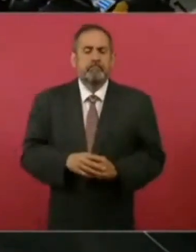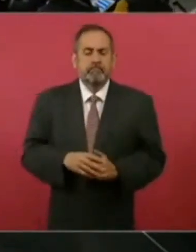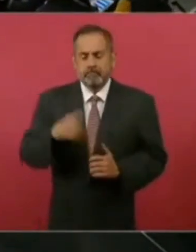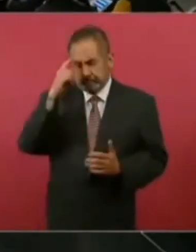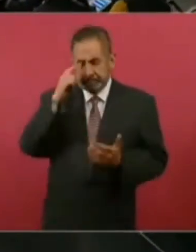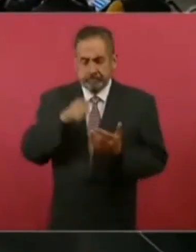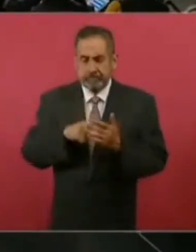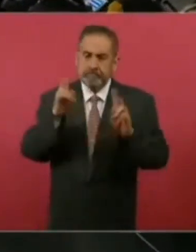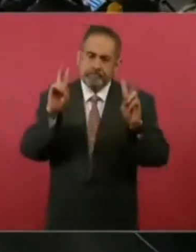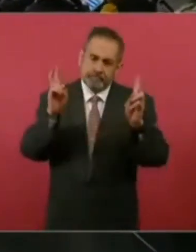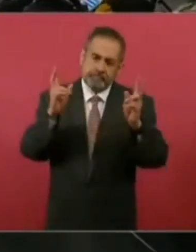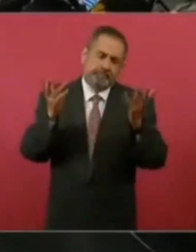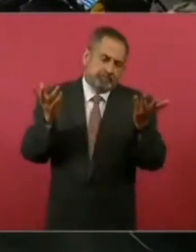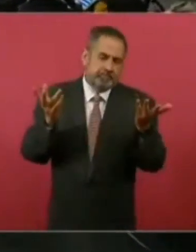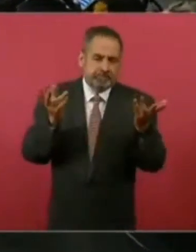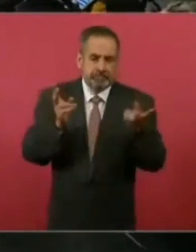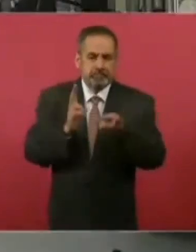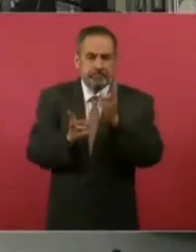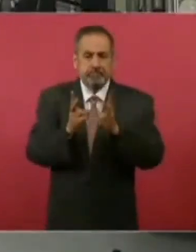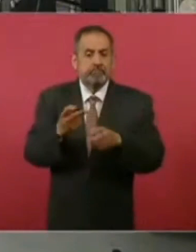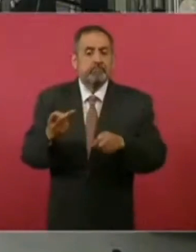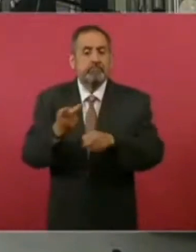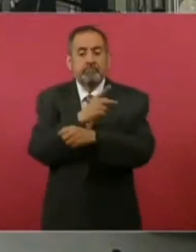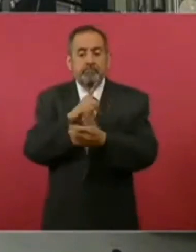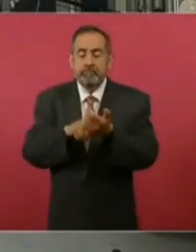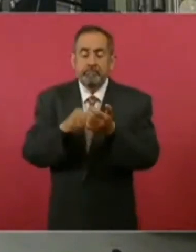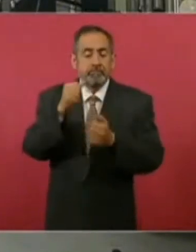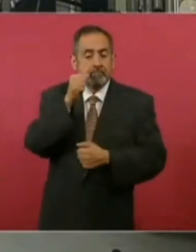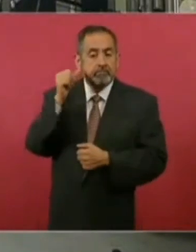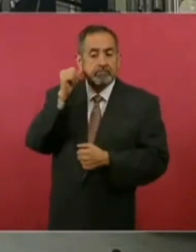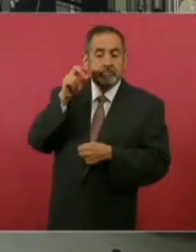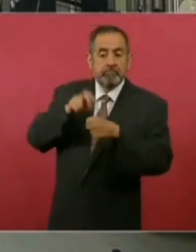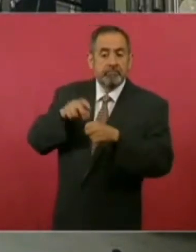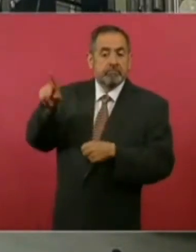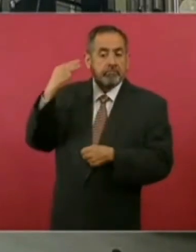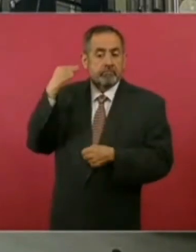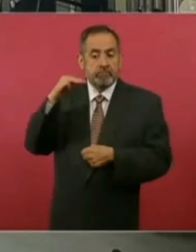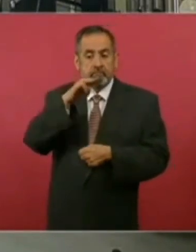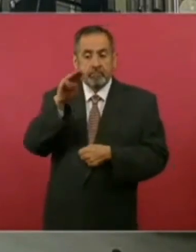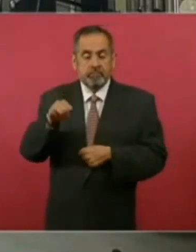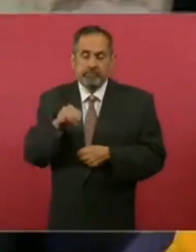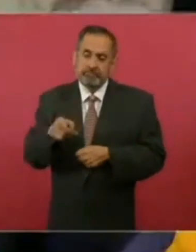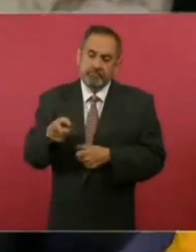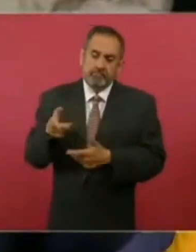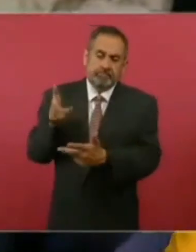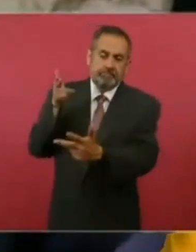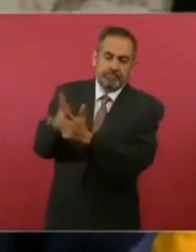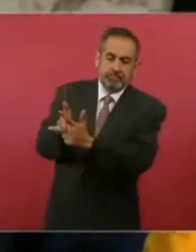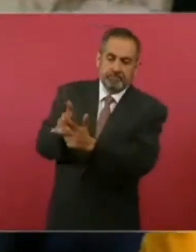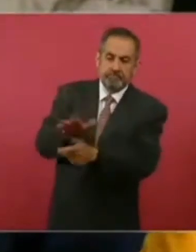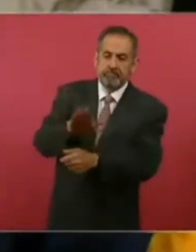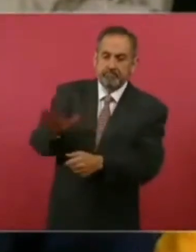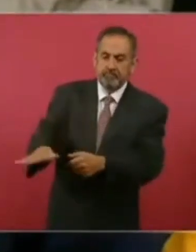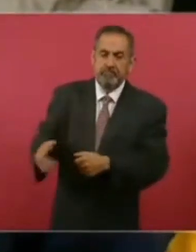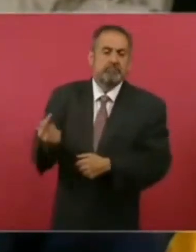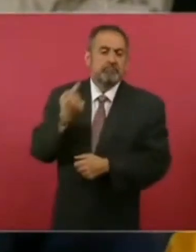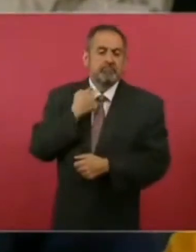un tema obligatorio. Los acontecimientos que se dieron ayer en Morelia tras el asesinato